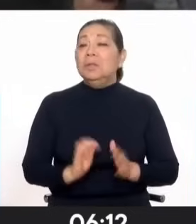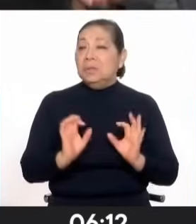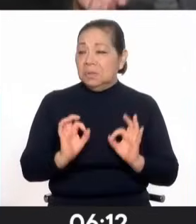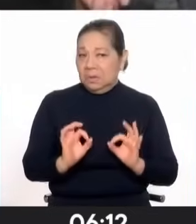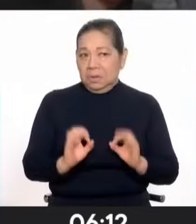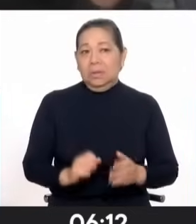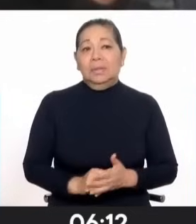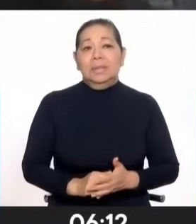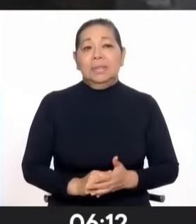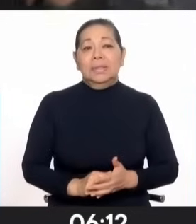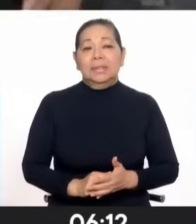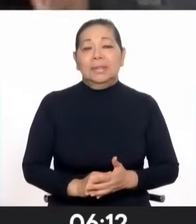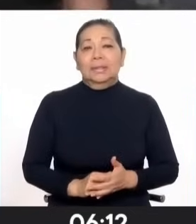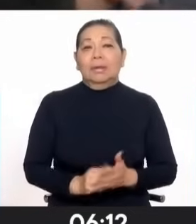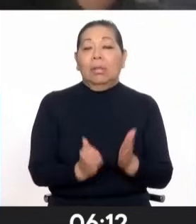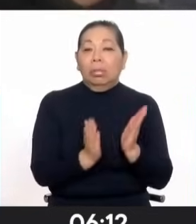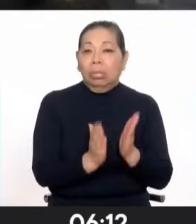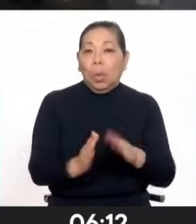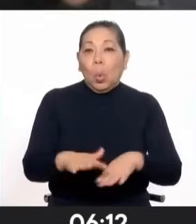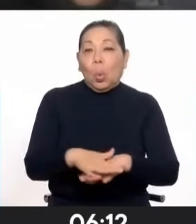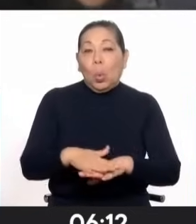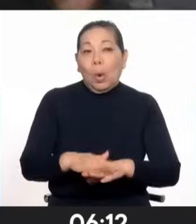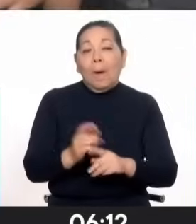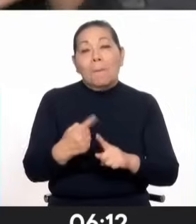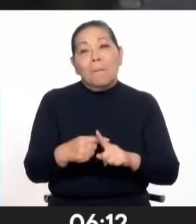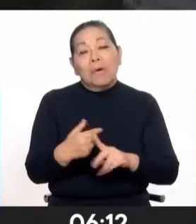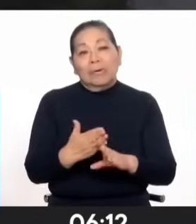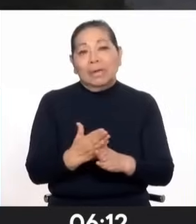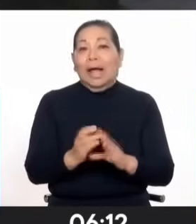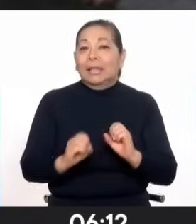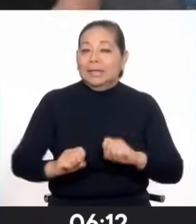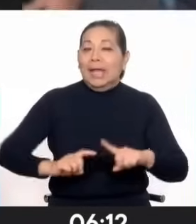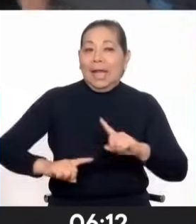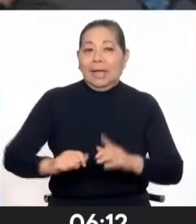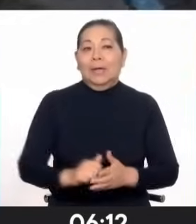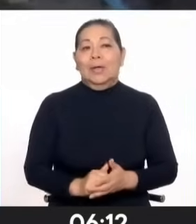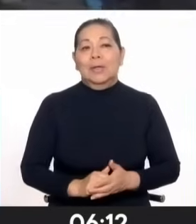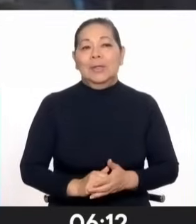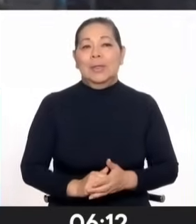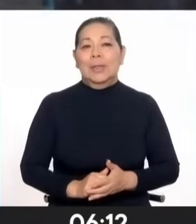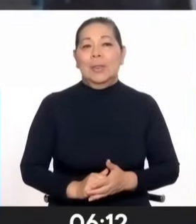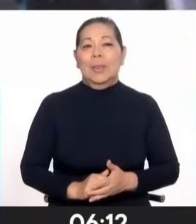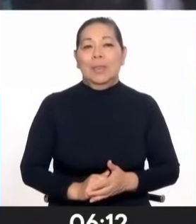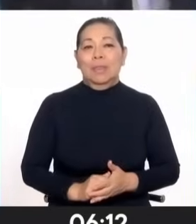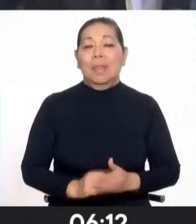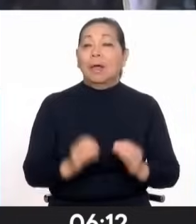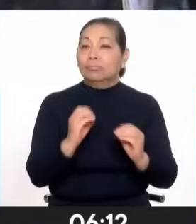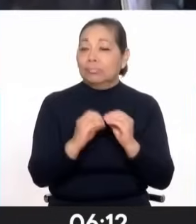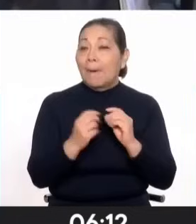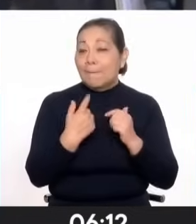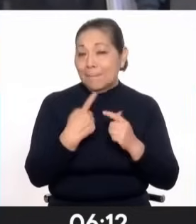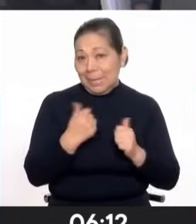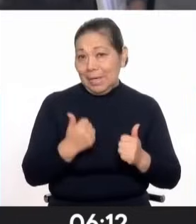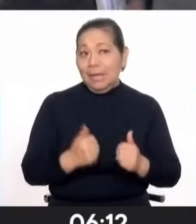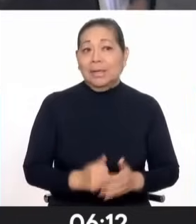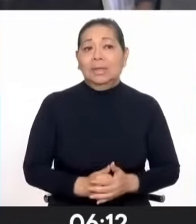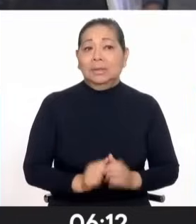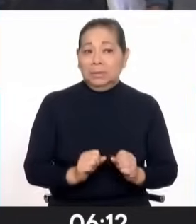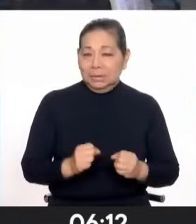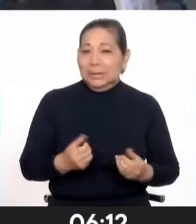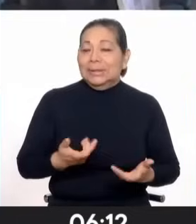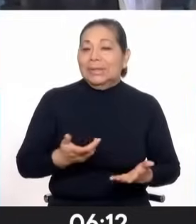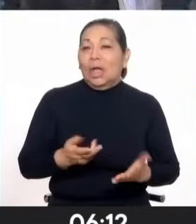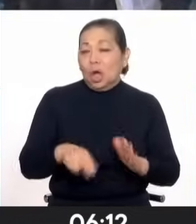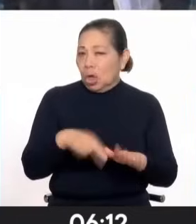que claro estaba que si iban a usar por X motivo para hacer algo, una obra buena para la sociedad, claro,